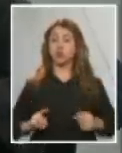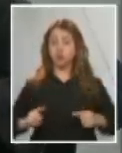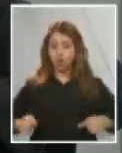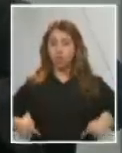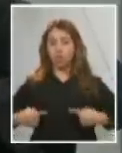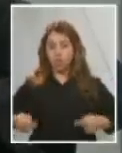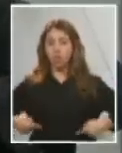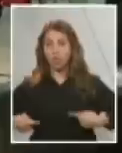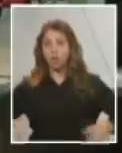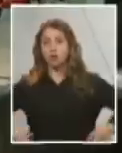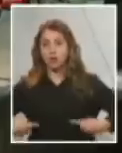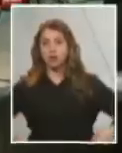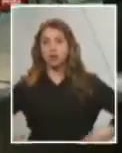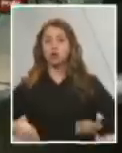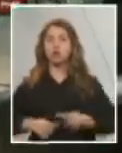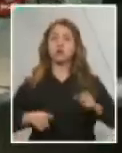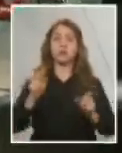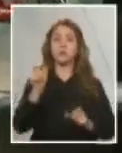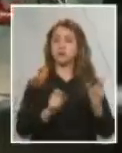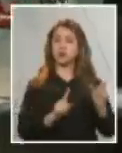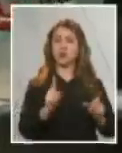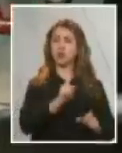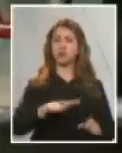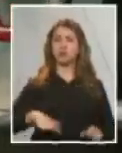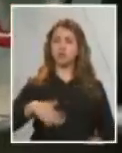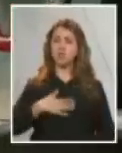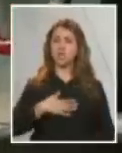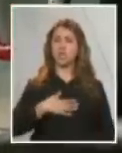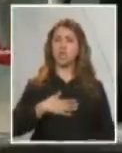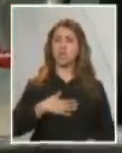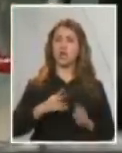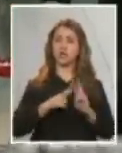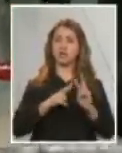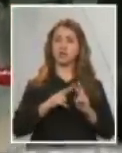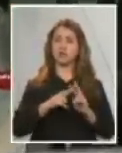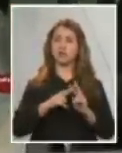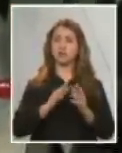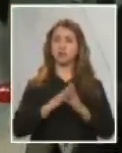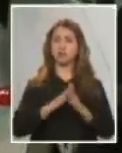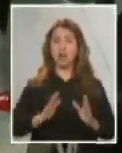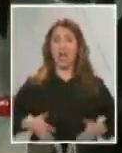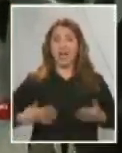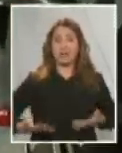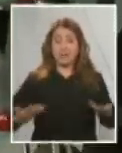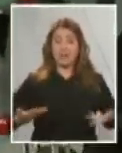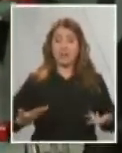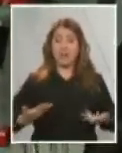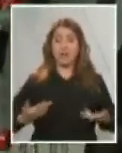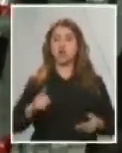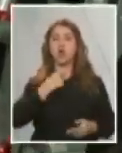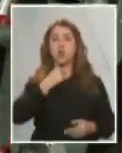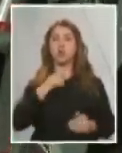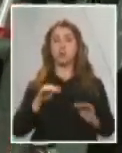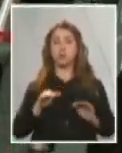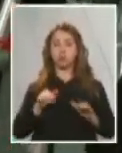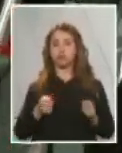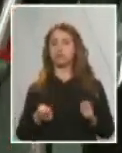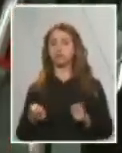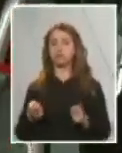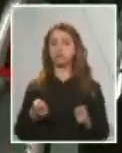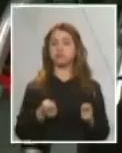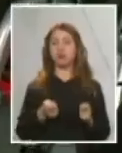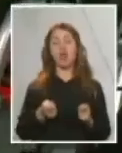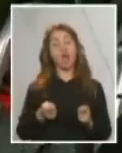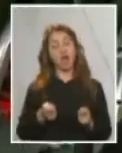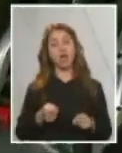mecánica. Pero hay otras personas que no quieren, quieren seguir haciendo como mucho... Son muy activas, entonces estamos también diseñando ya un producto